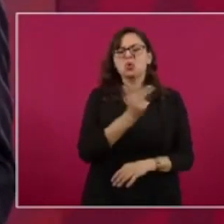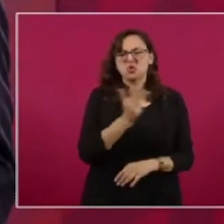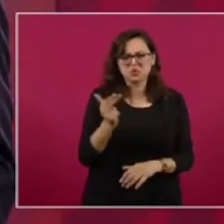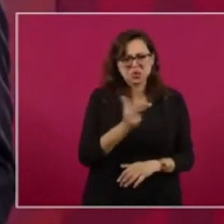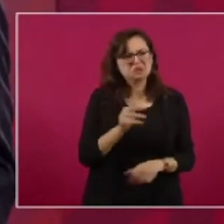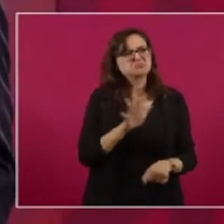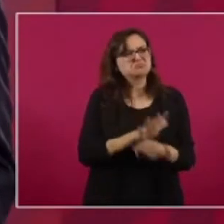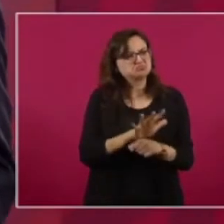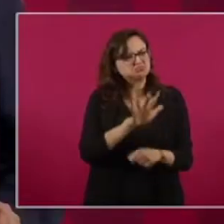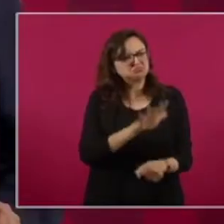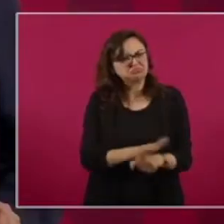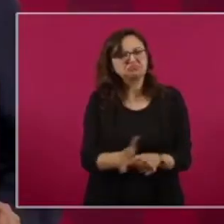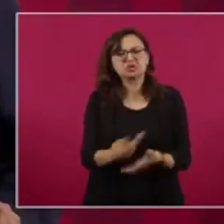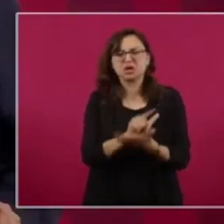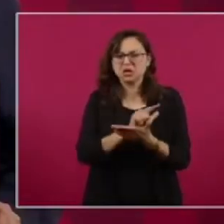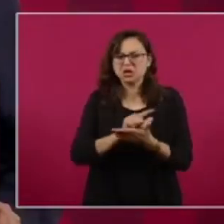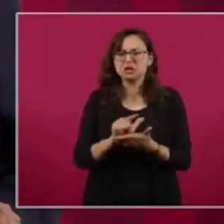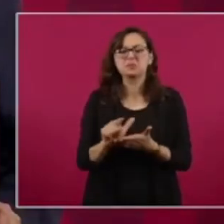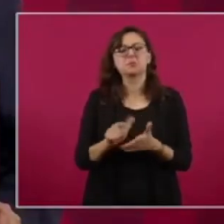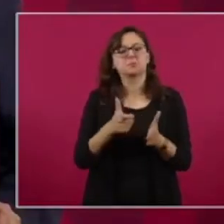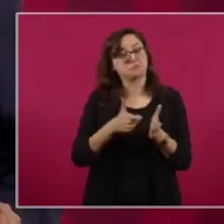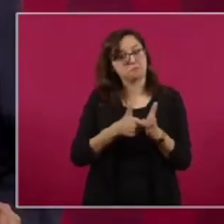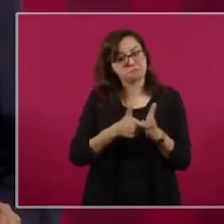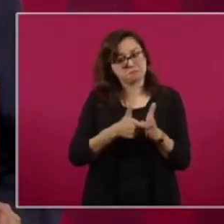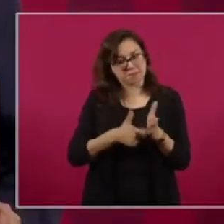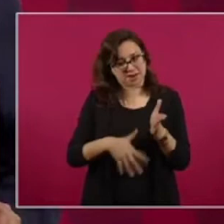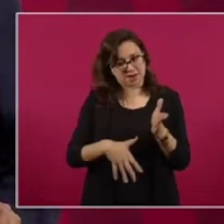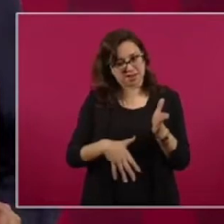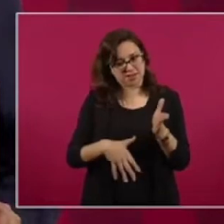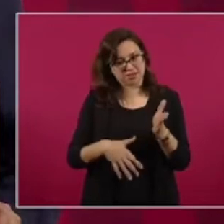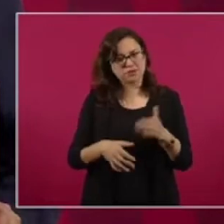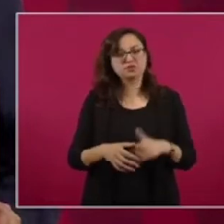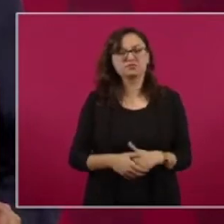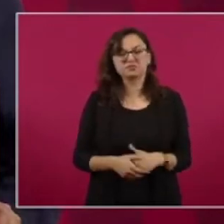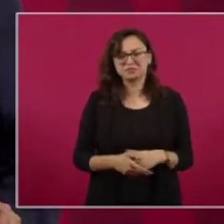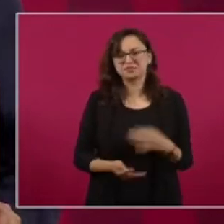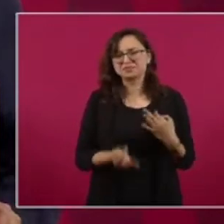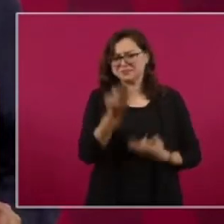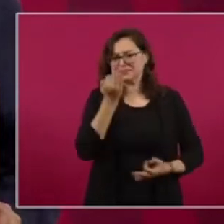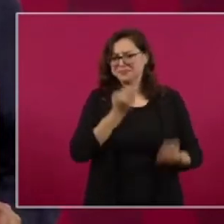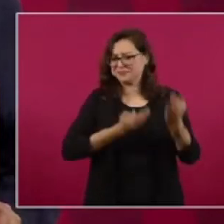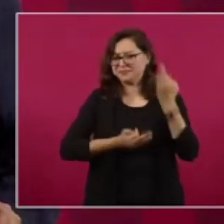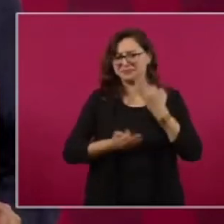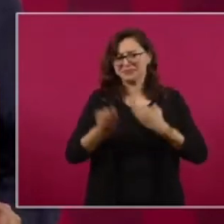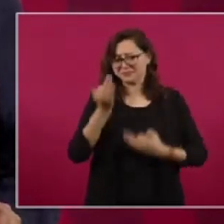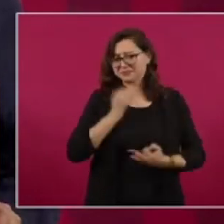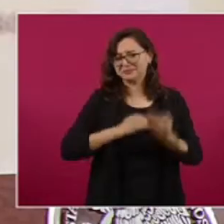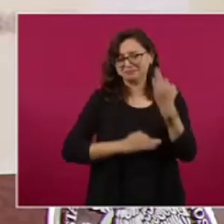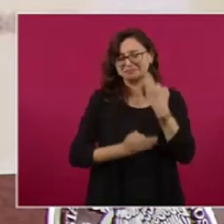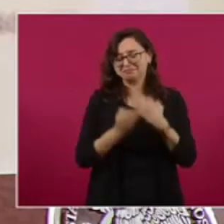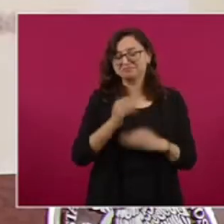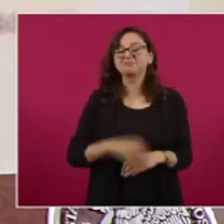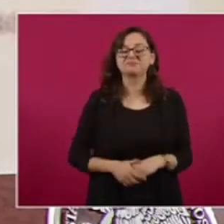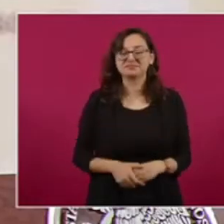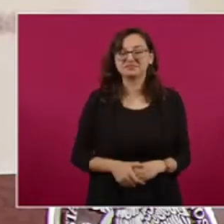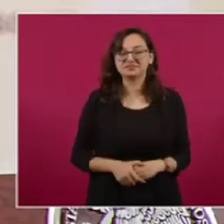limpios, económicos, me tratan muy bien los trabajadores,